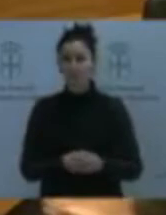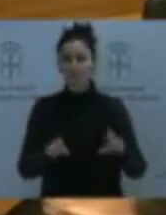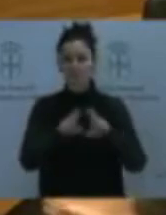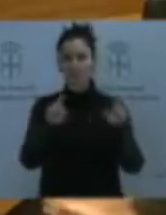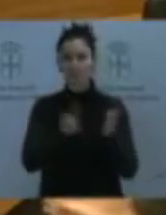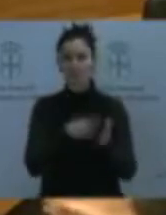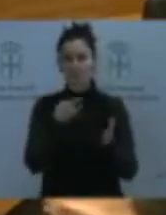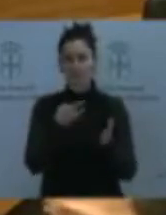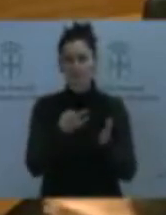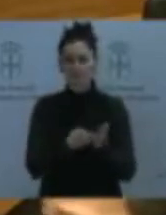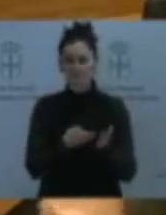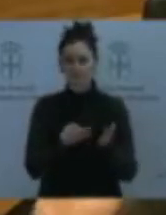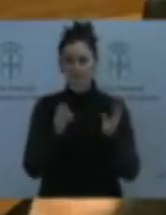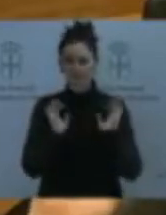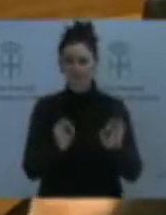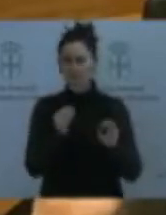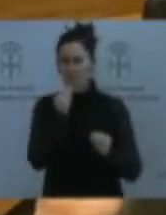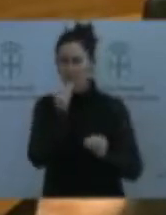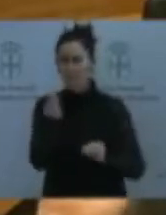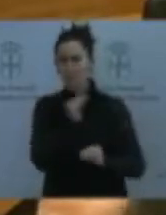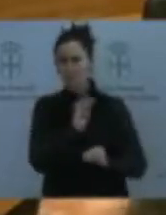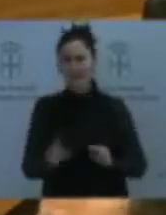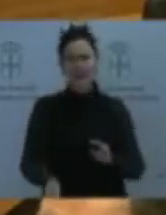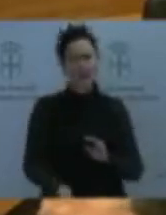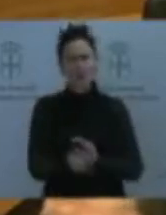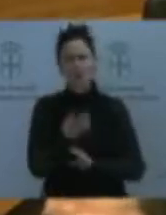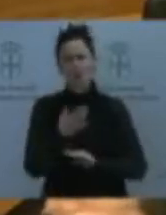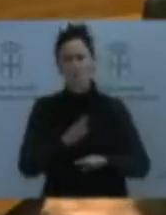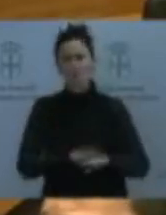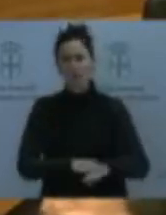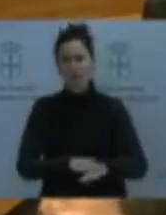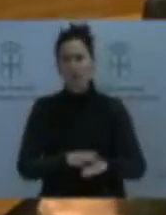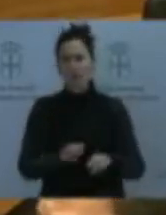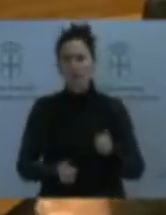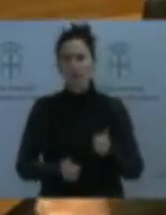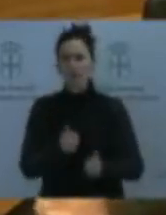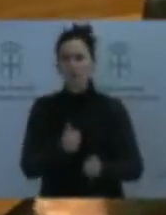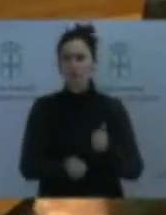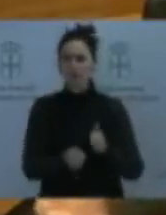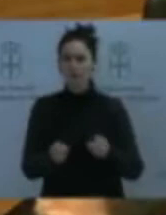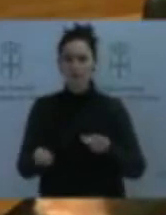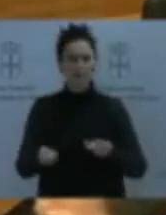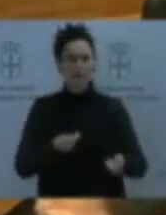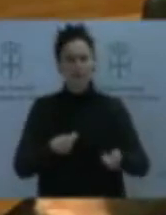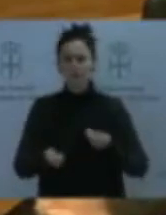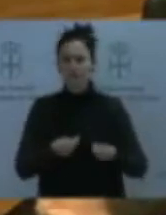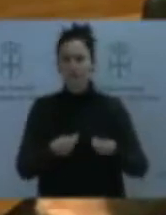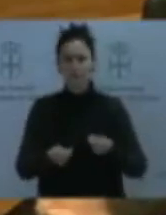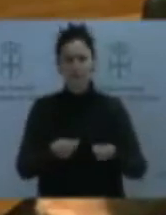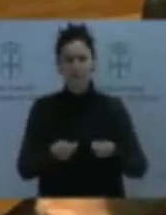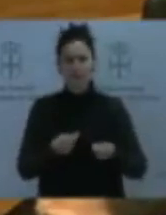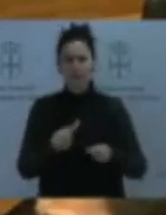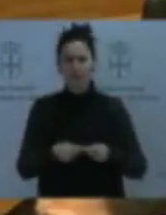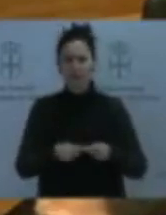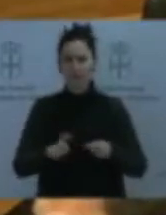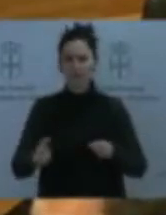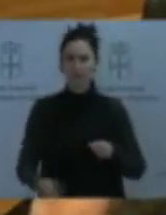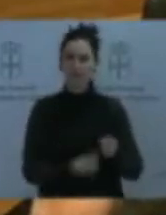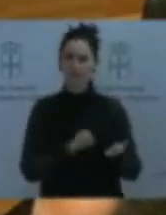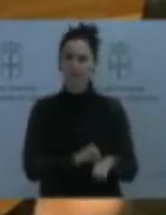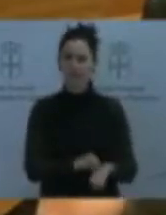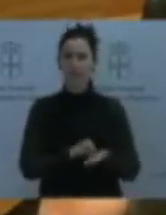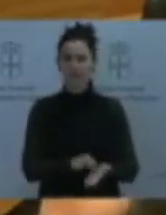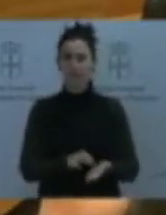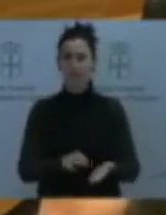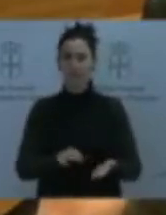ocurrir para competir en mercados abiertos de bienes y servicios, que es lo que hace Duro Felguera y lo que ha hecho muy